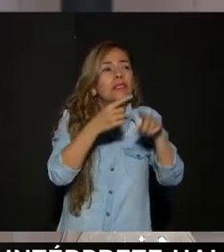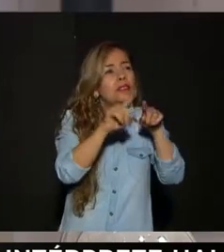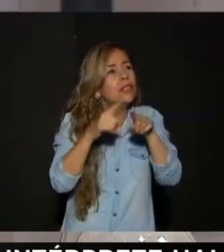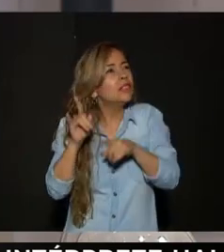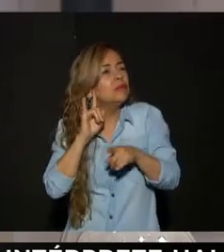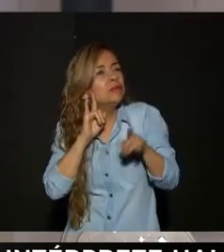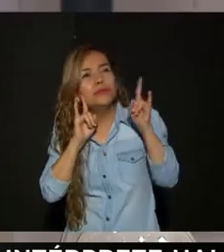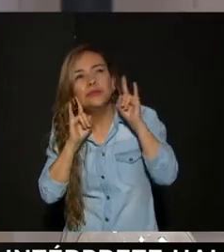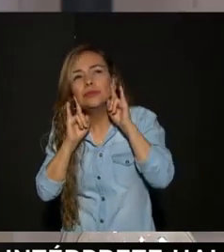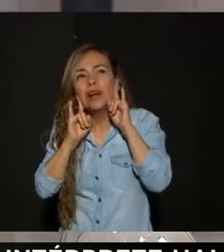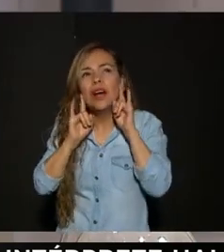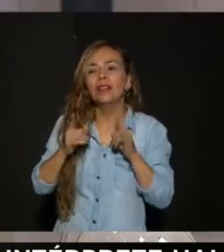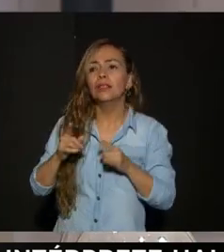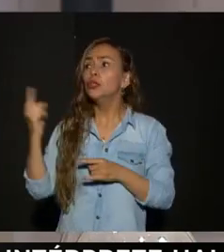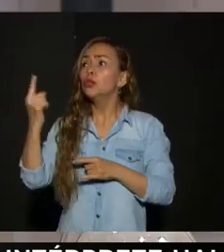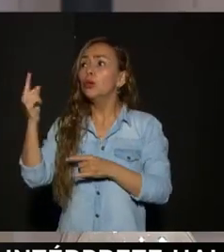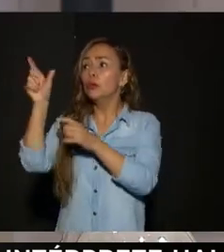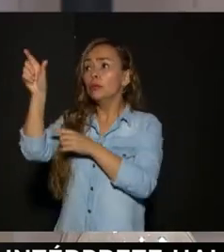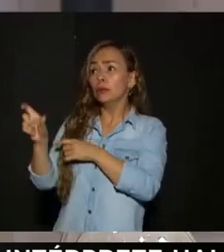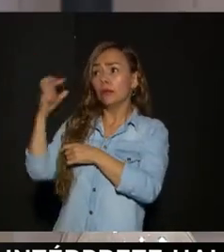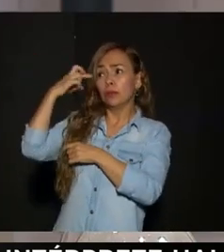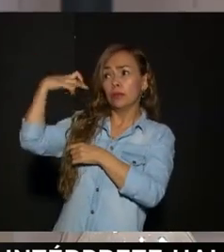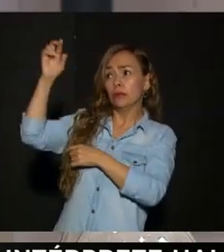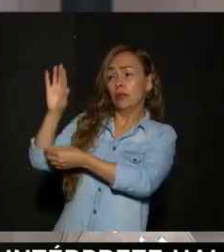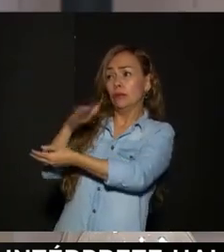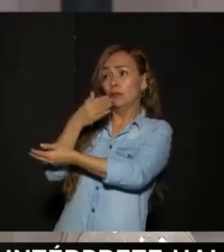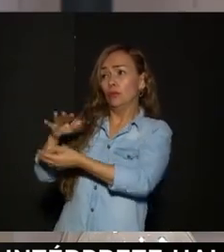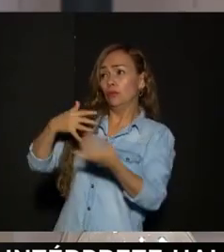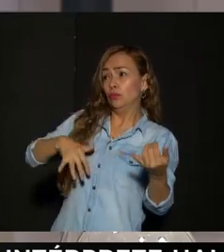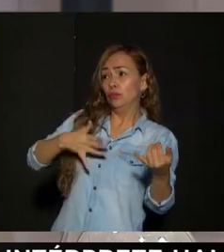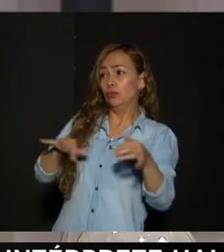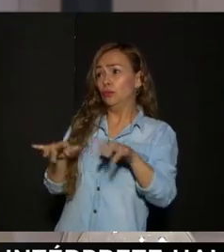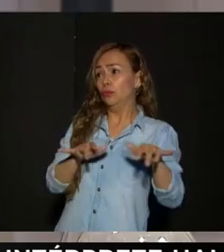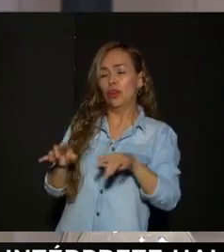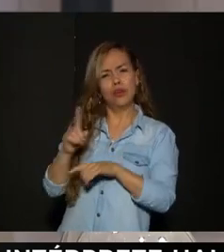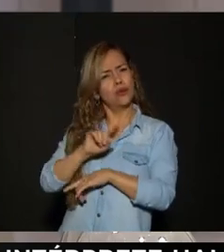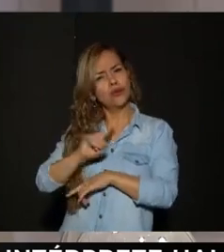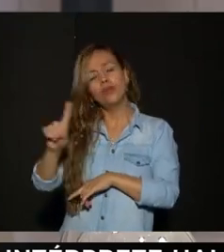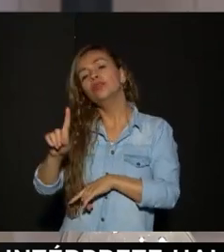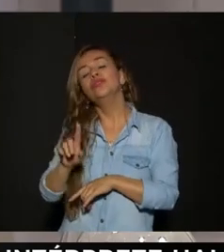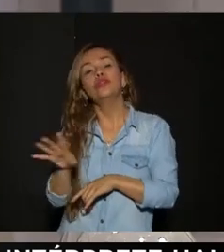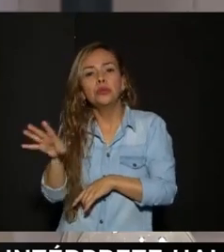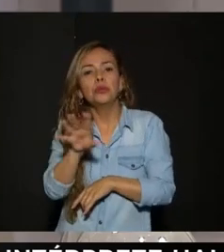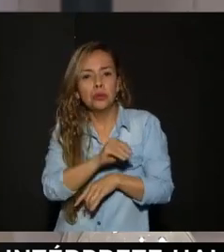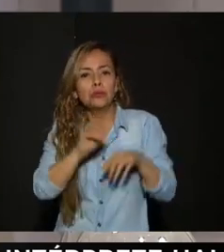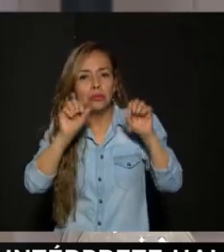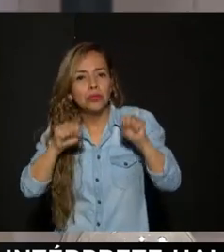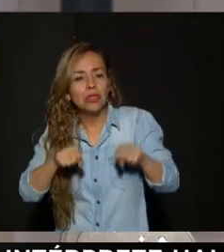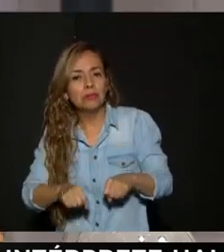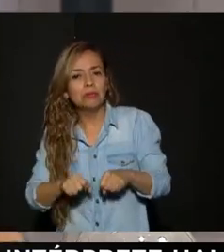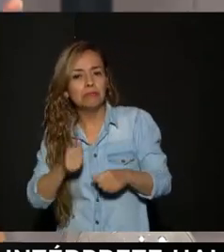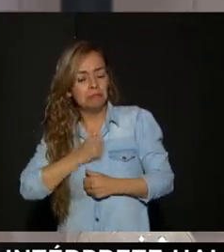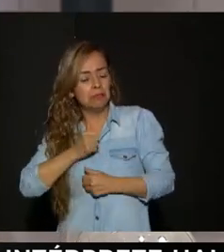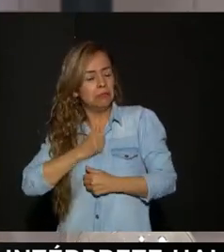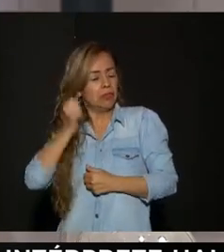que también podemos trascender un poco el tema del CD exclusivamente para que haga la música y nosotros también la podemos